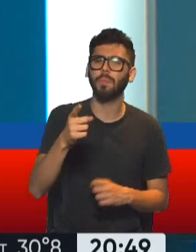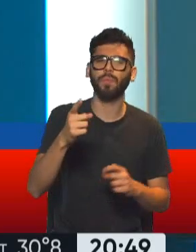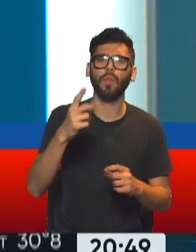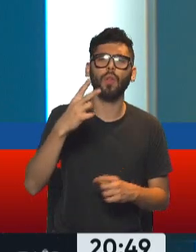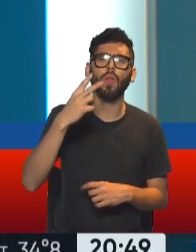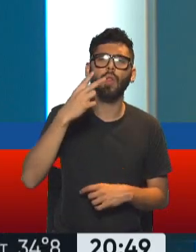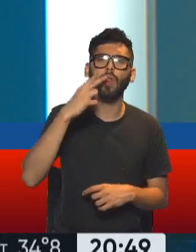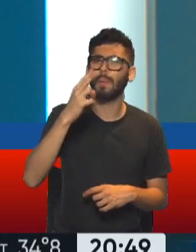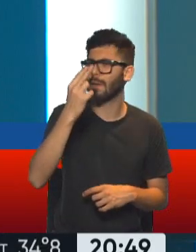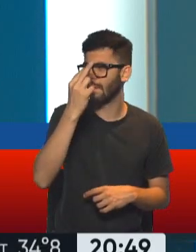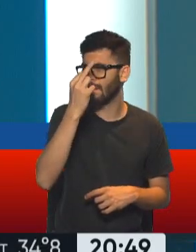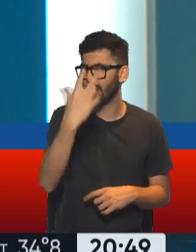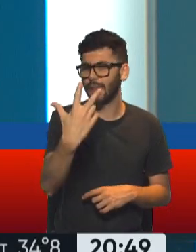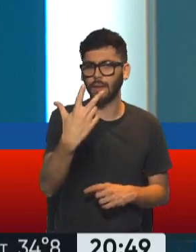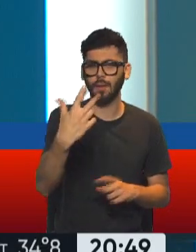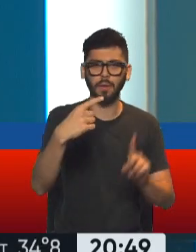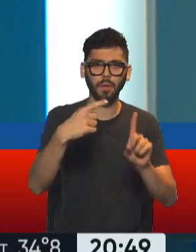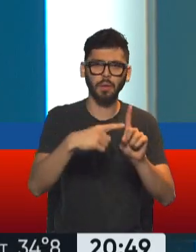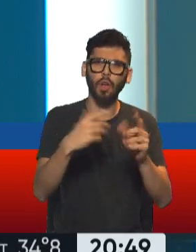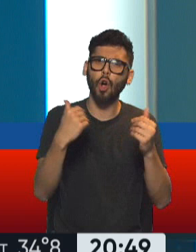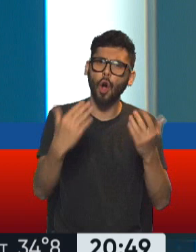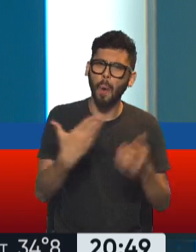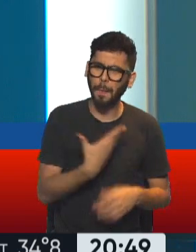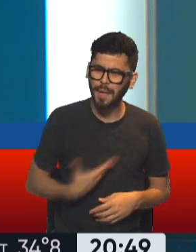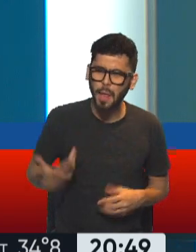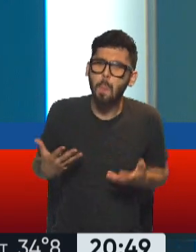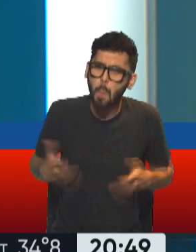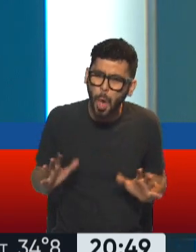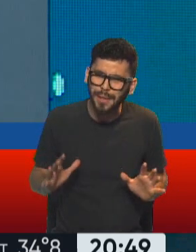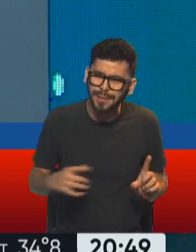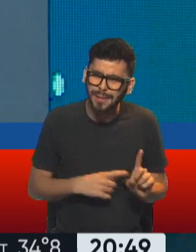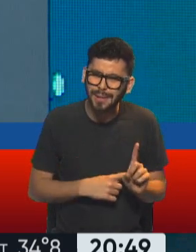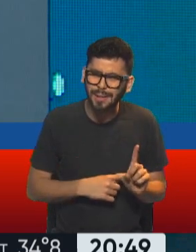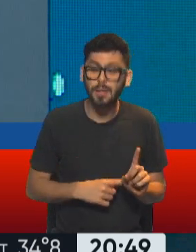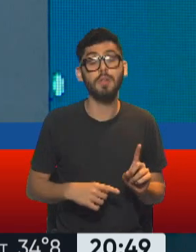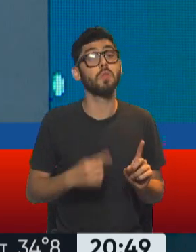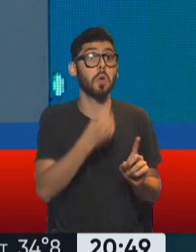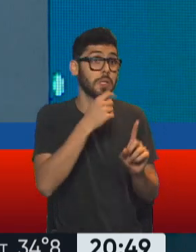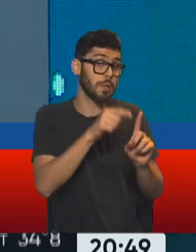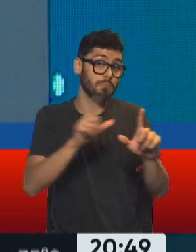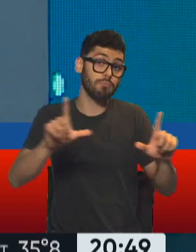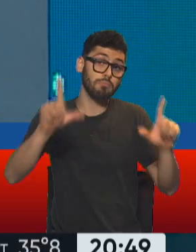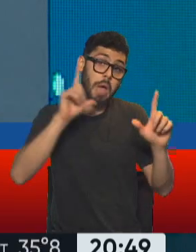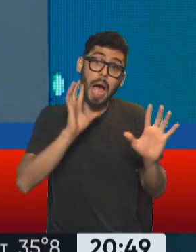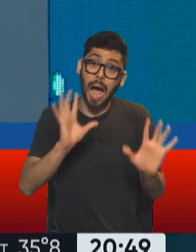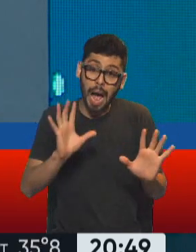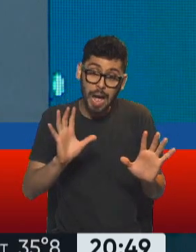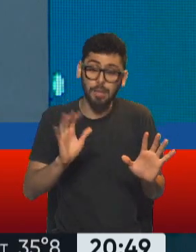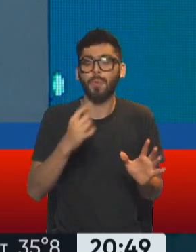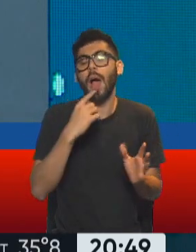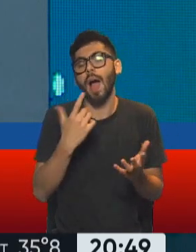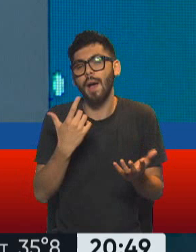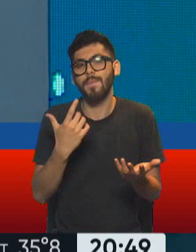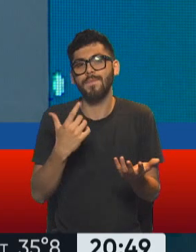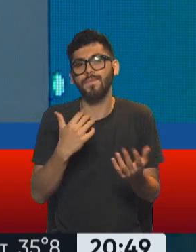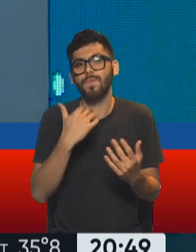2023 candidato a presidente bueno con esta imagen y cuando por ahí son ejercicios